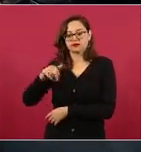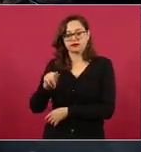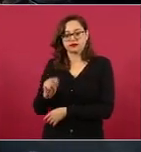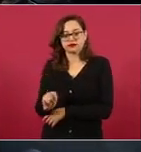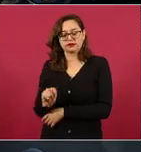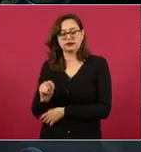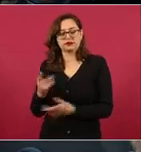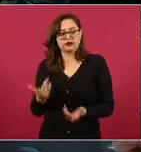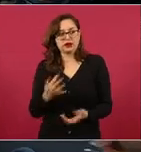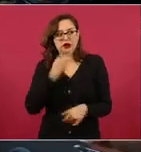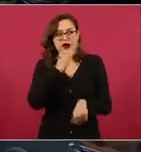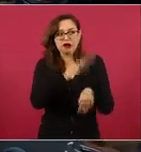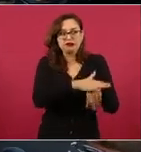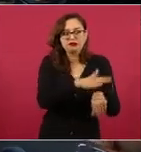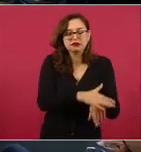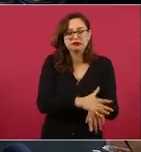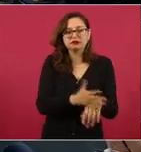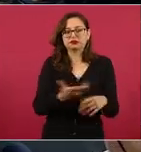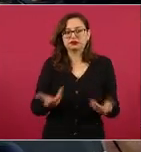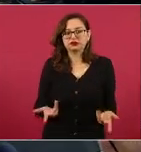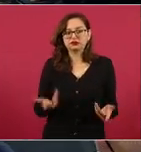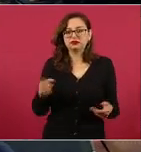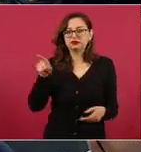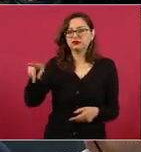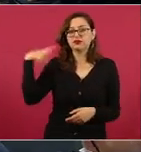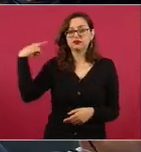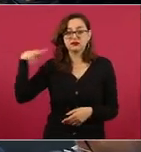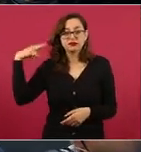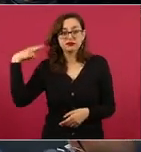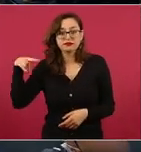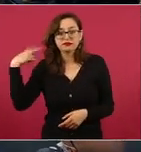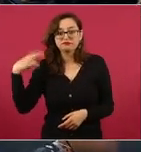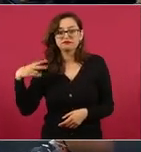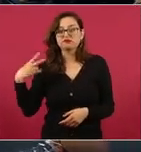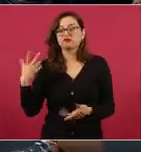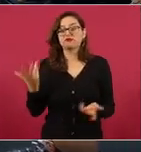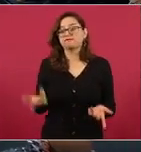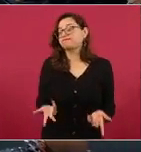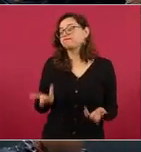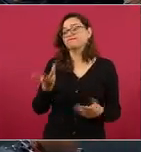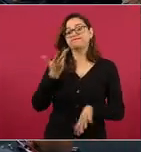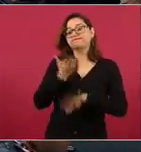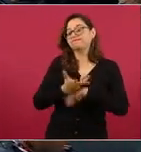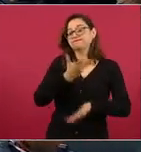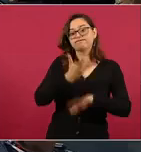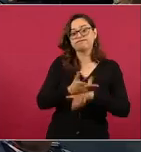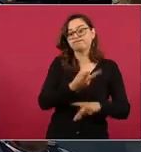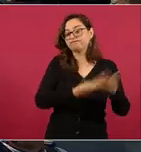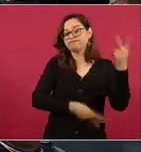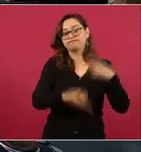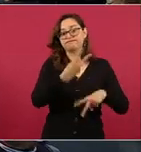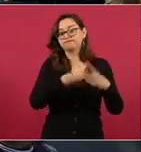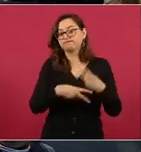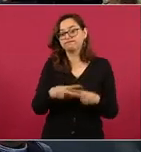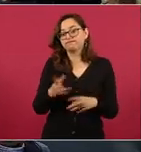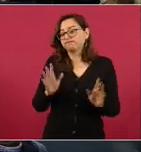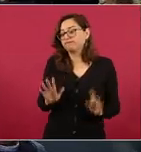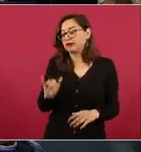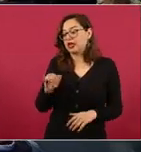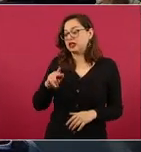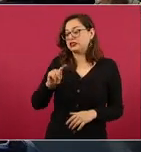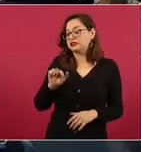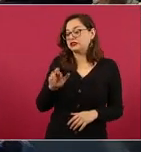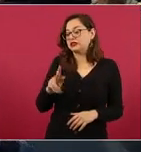Romero, comenta que en la Fiscalía de Veracruz le comentaron que la Interpol llega aquí al país, hace uso de